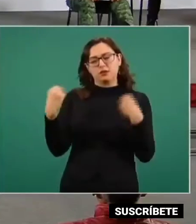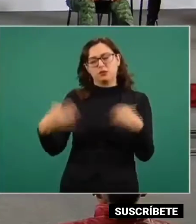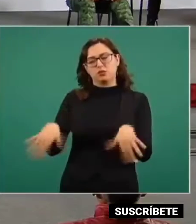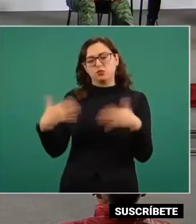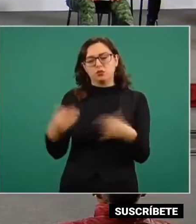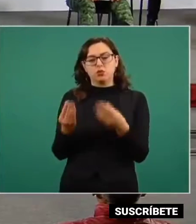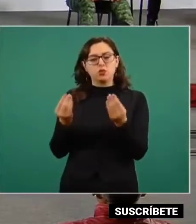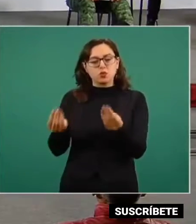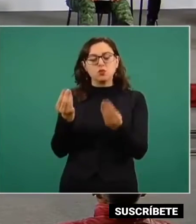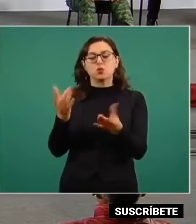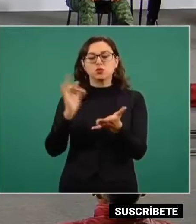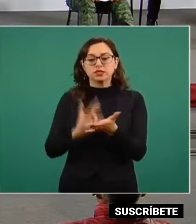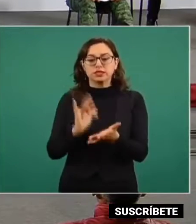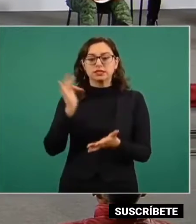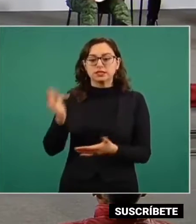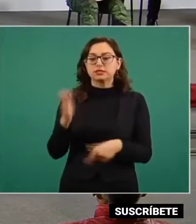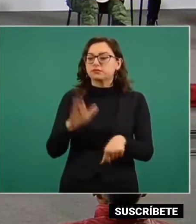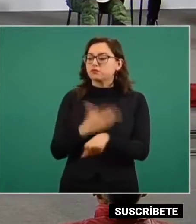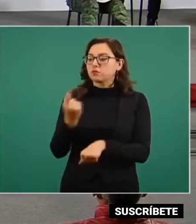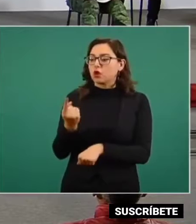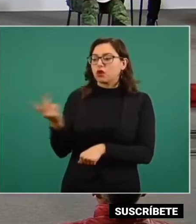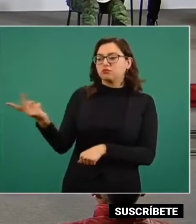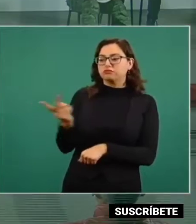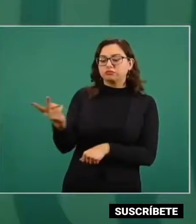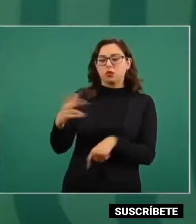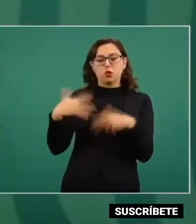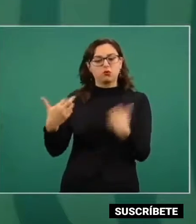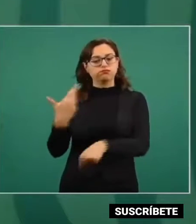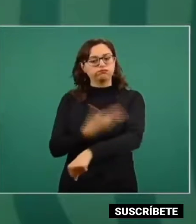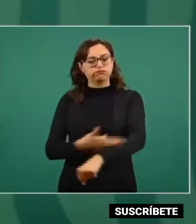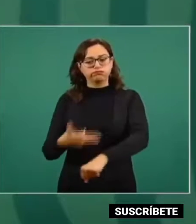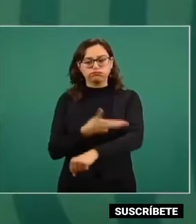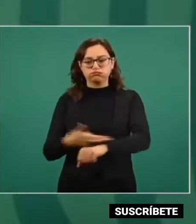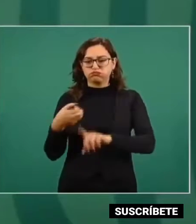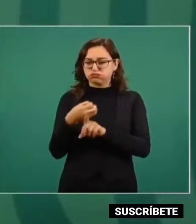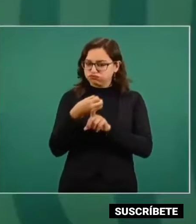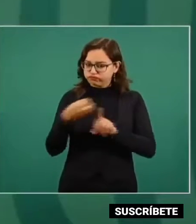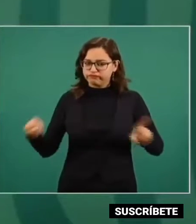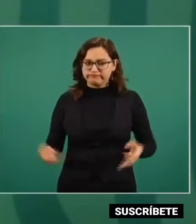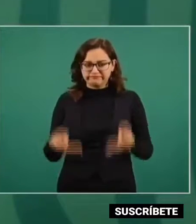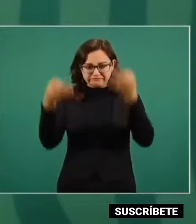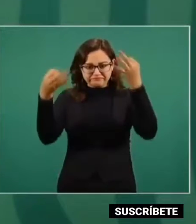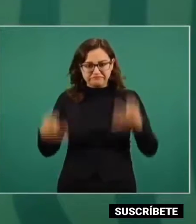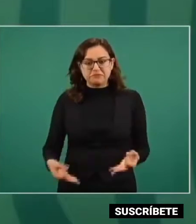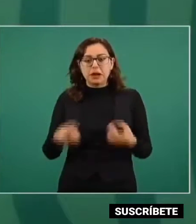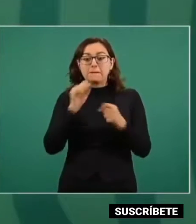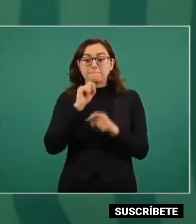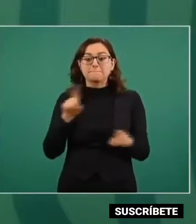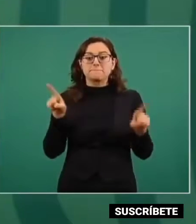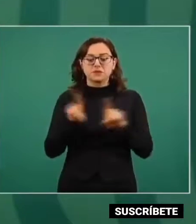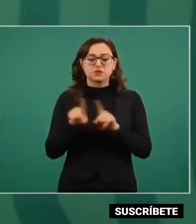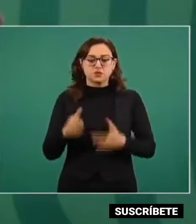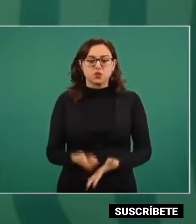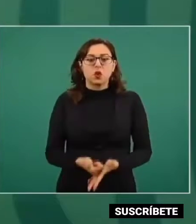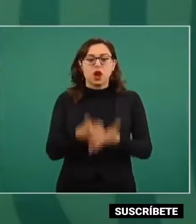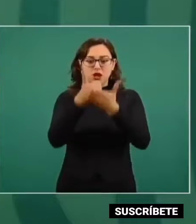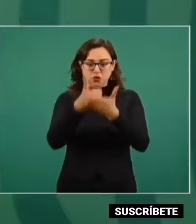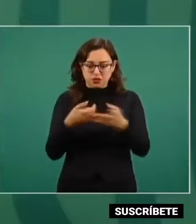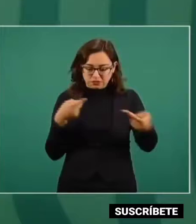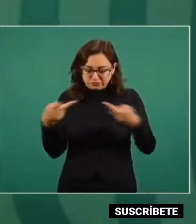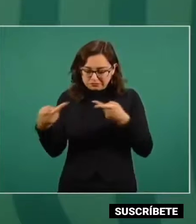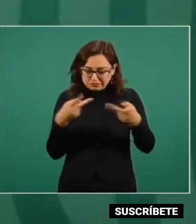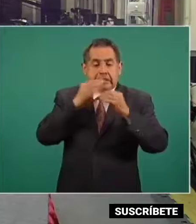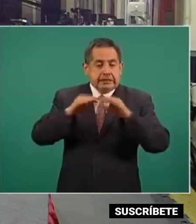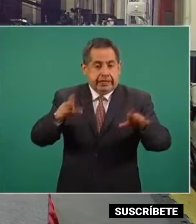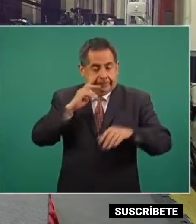Por su parte, el subsecretario de Salud, Hugo López-Gatell, informó de los acuerdos para asegurar las nuevas vacunas para toda